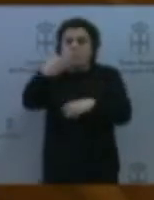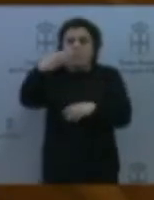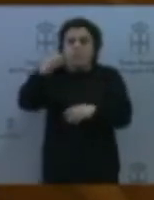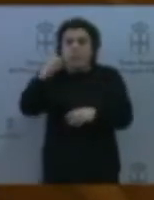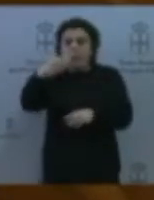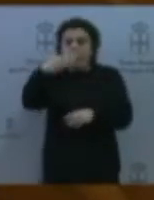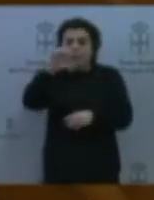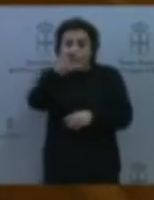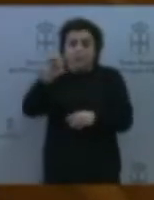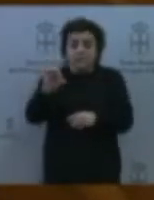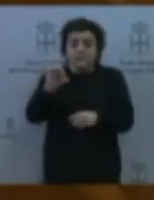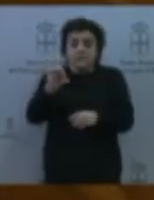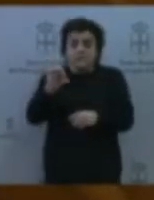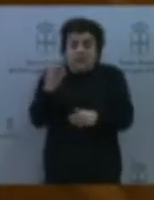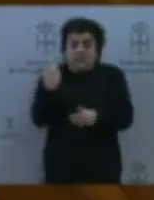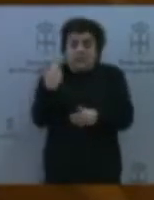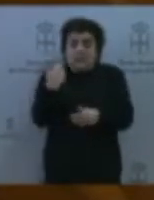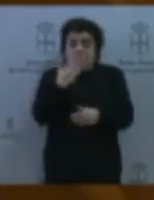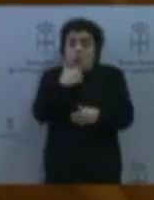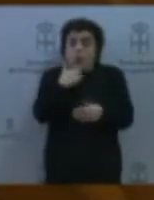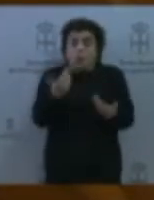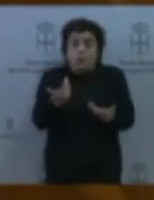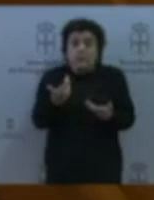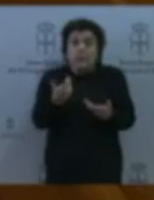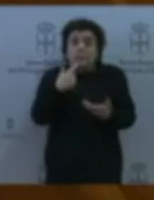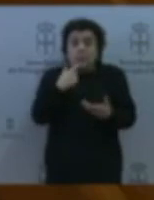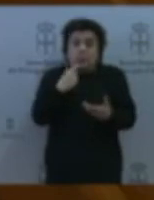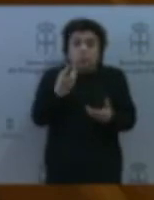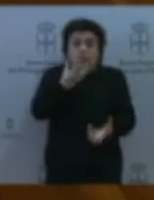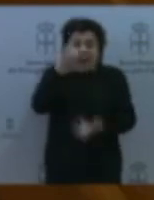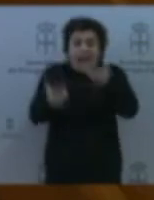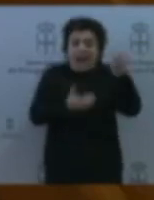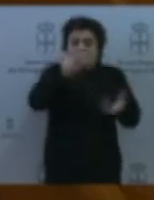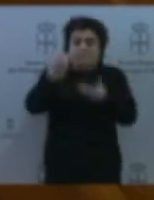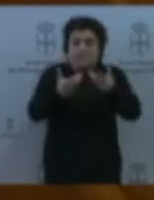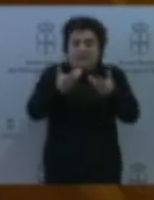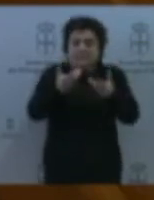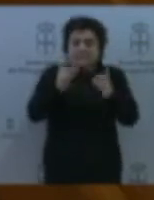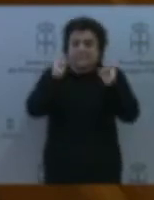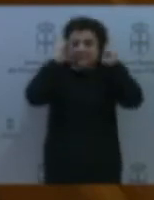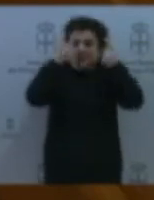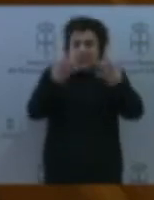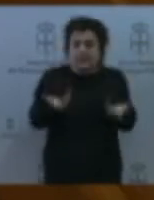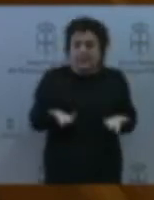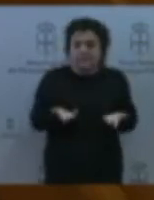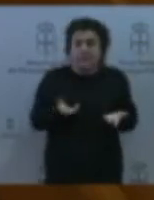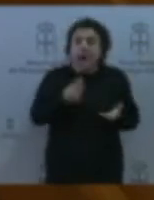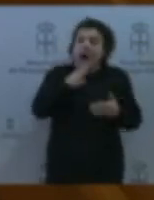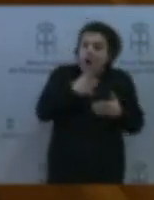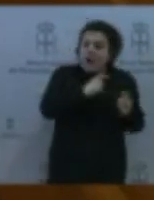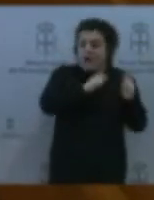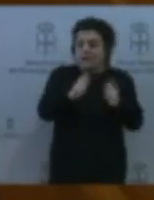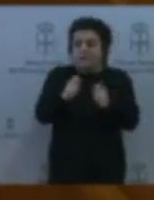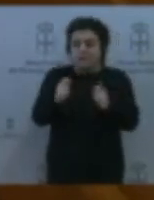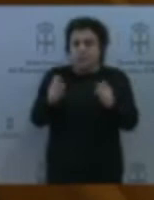plantación del plumero de la Pampa. Ahora vamos a tener o dar vitalidad a un polígono y, en este sentido, dinamizar el resto de